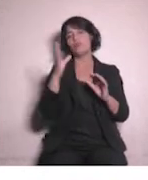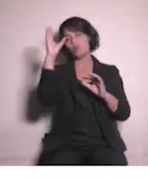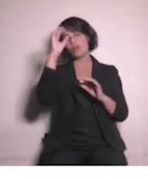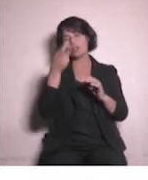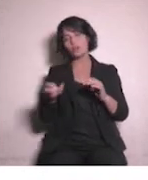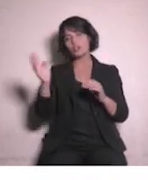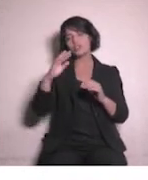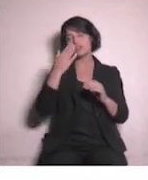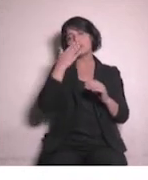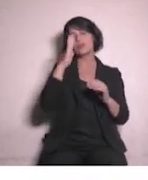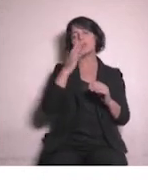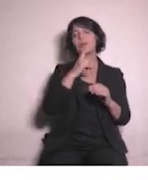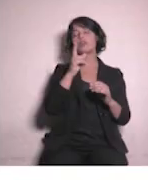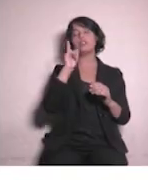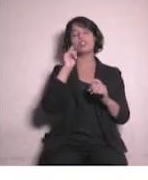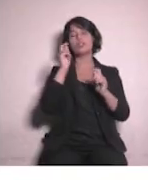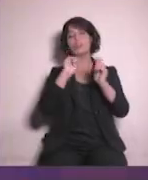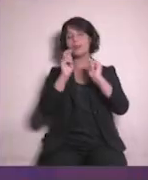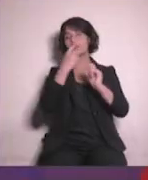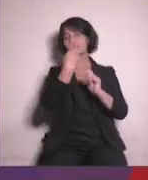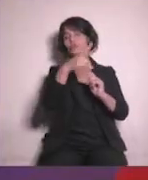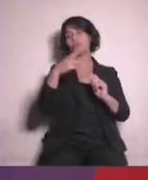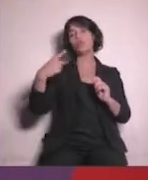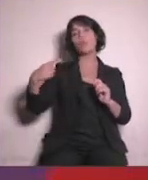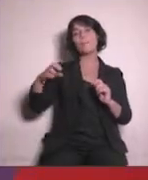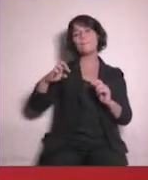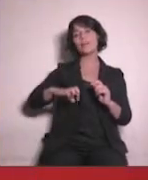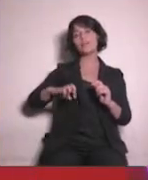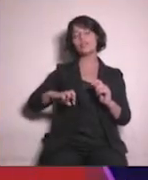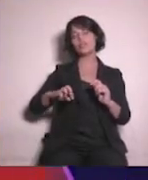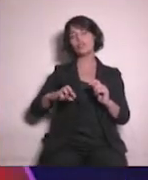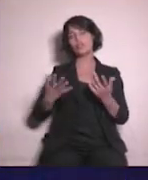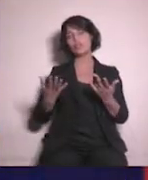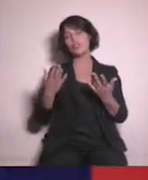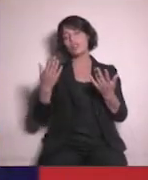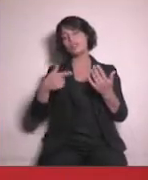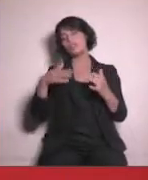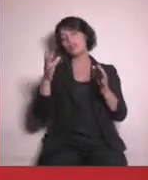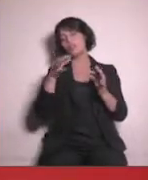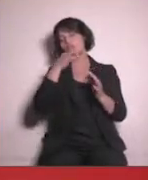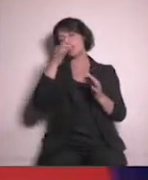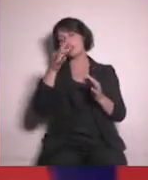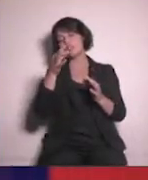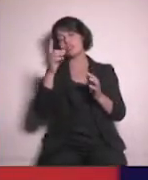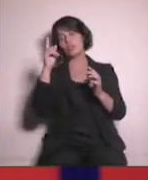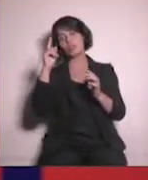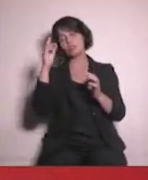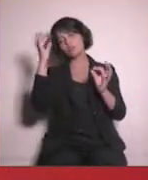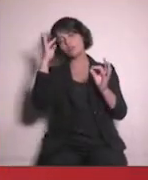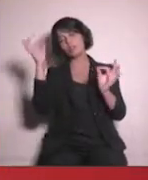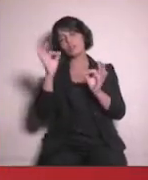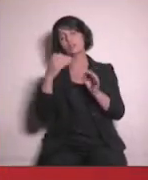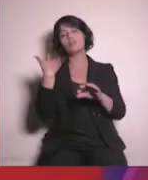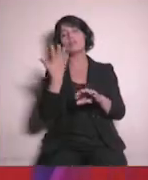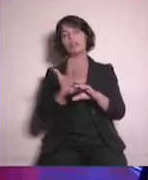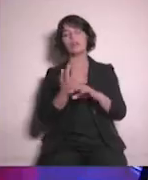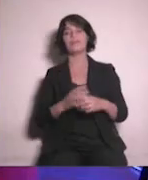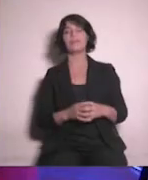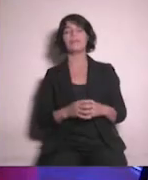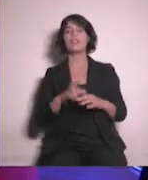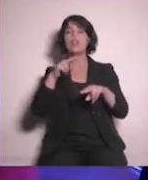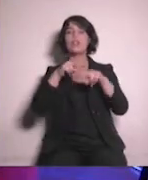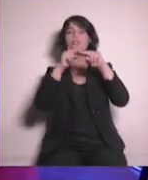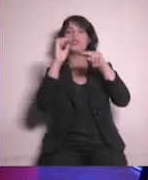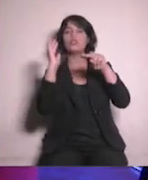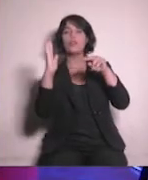también poniendo en riesgo su pensión más allá de la recomendación que hay. El fondo